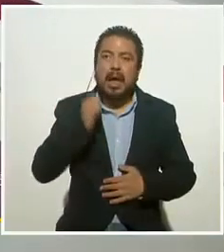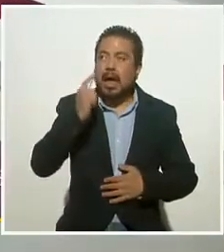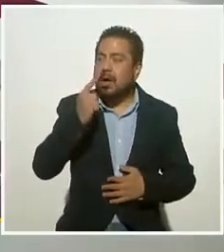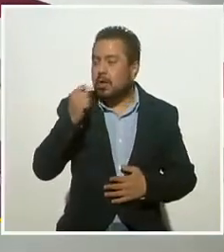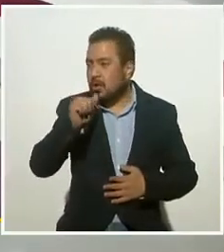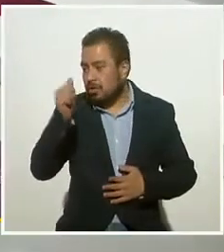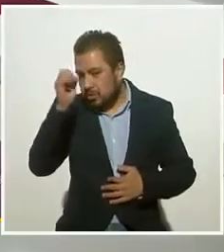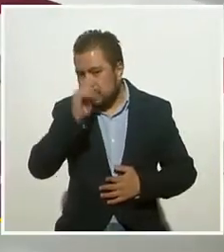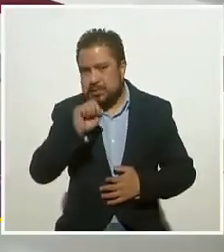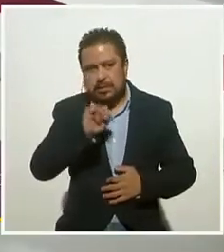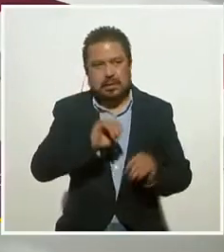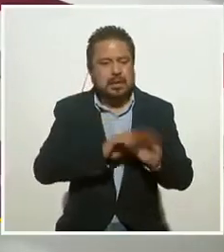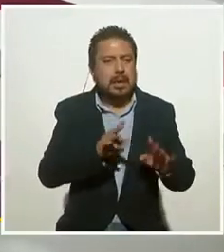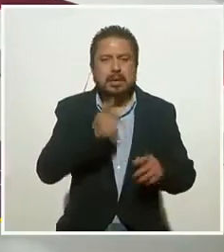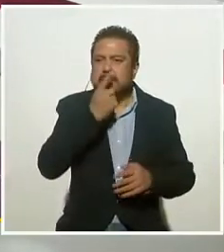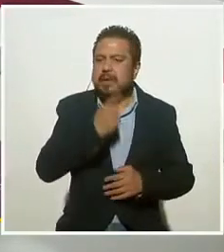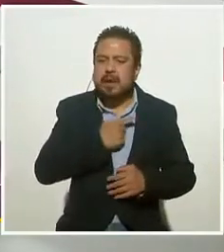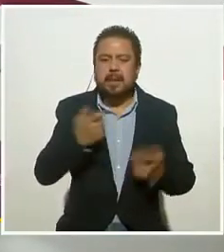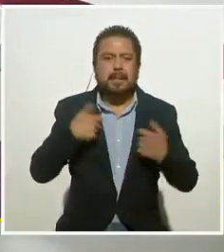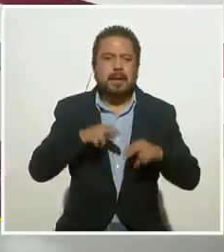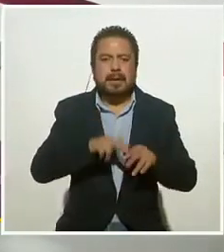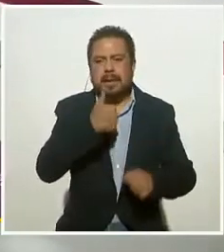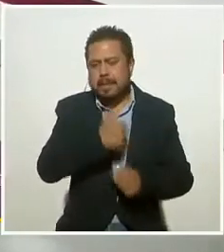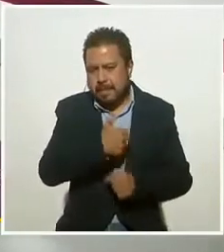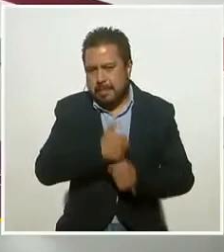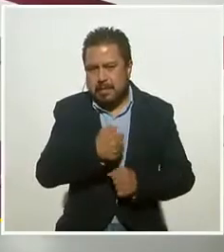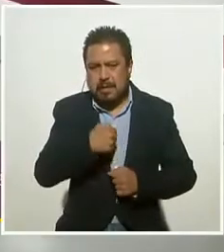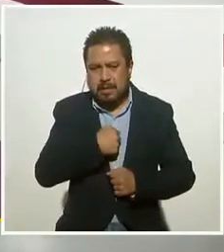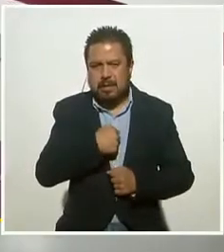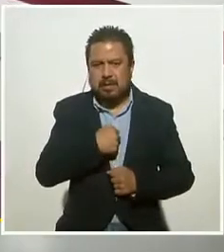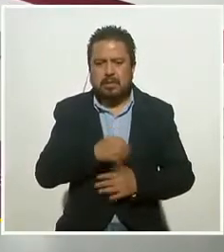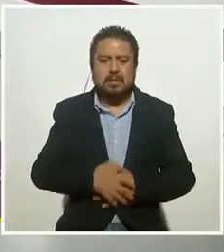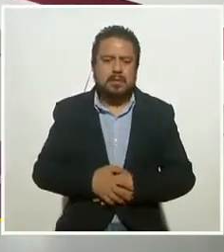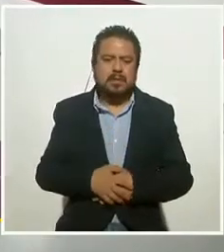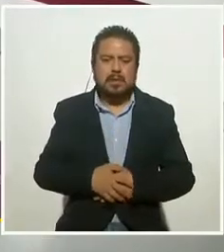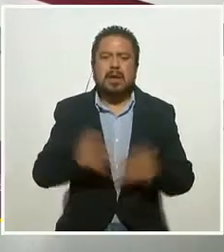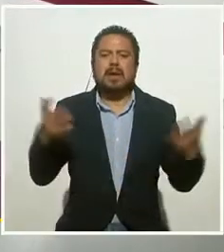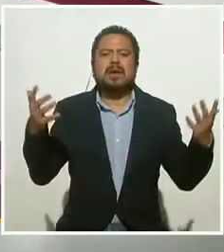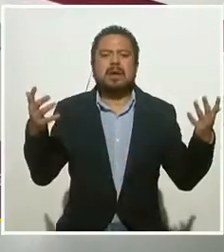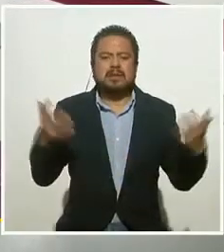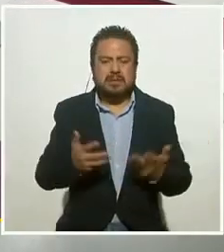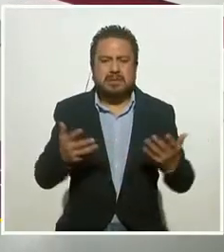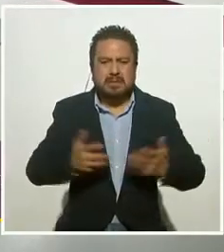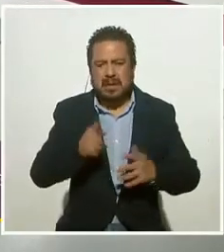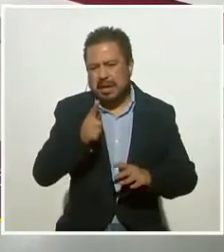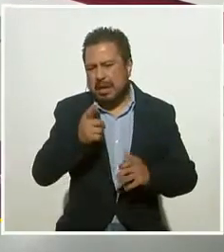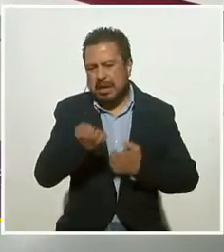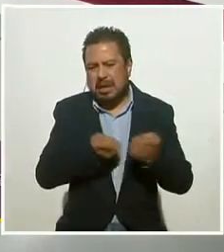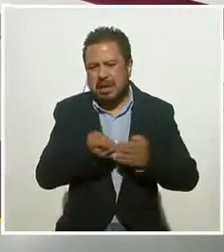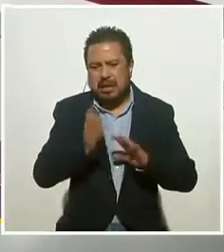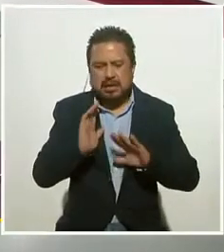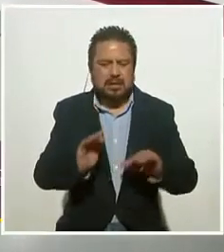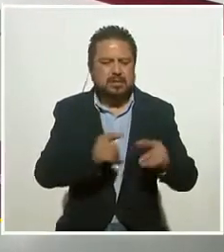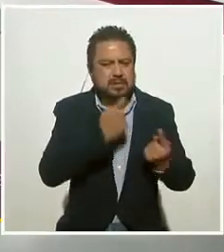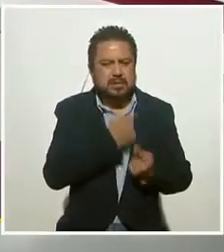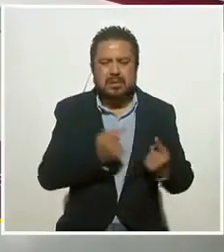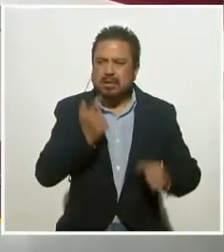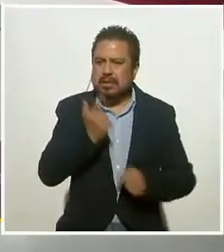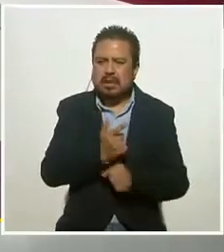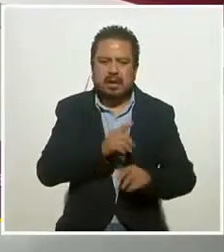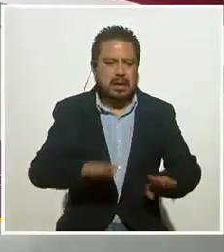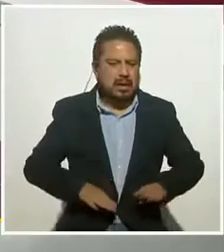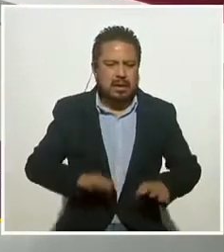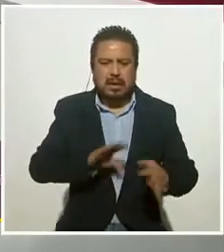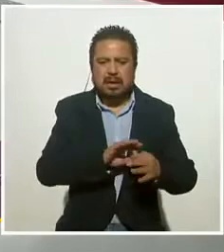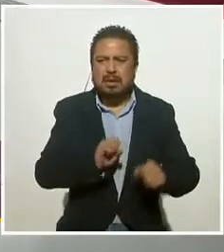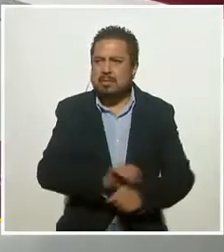comentario? Sí, claro, nos dice, soy maestra de primaria y hacemos una práctica que enseñar a los niños a identificar sus emociones